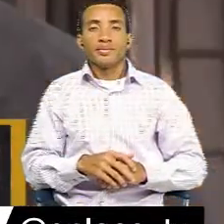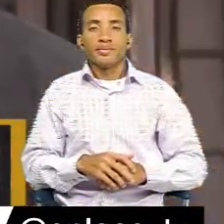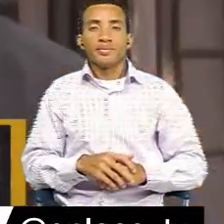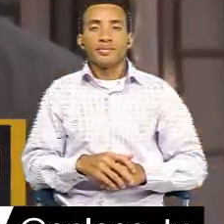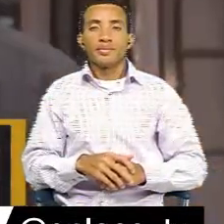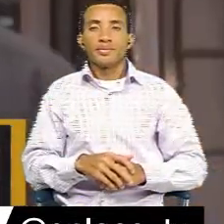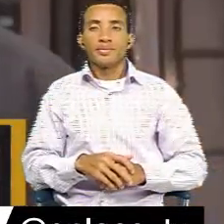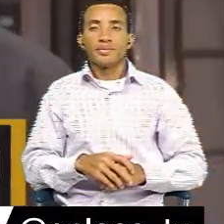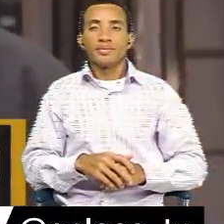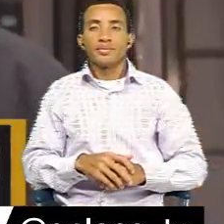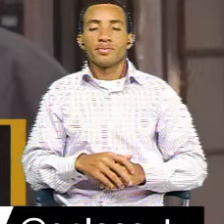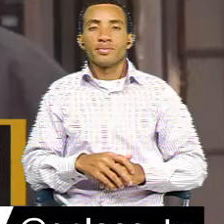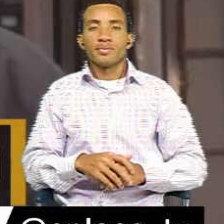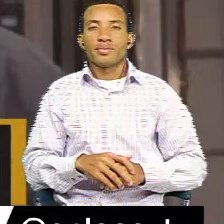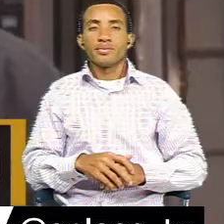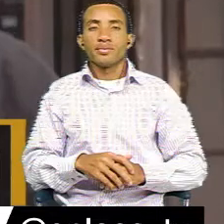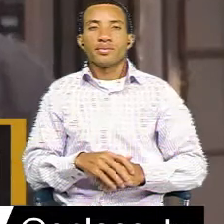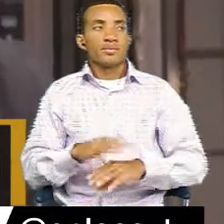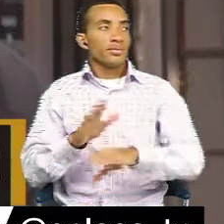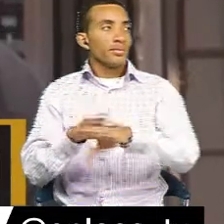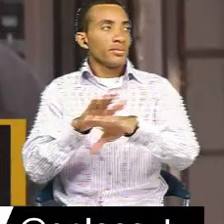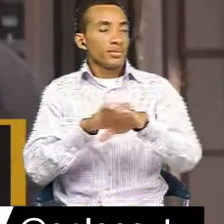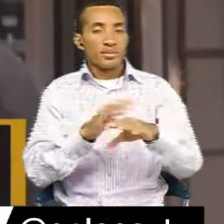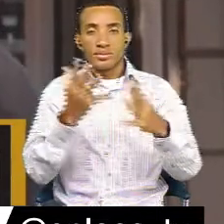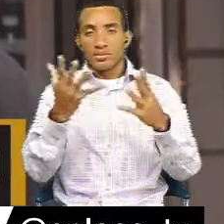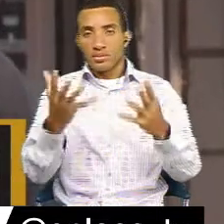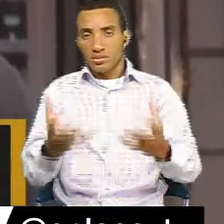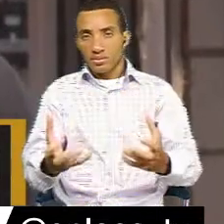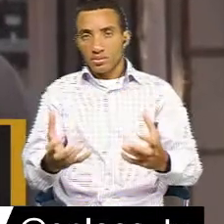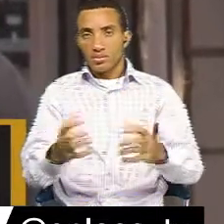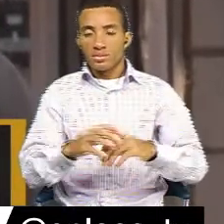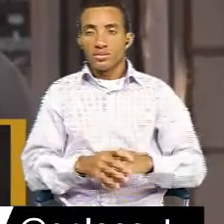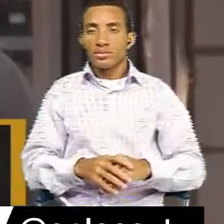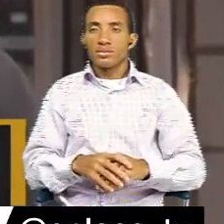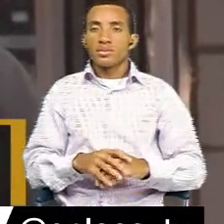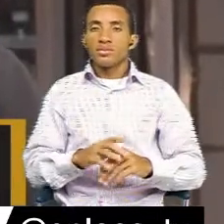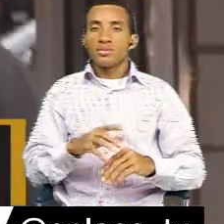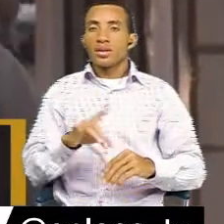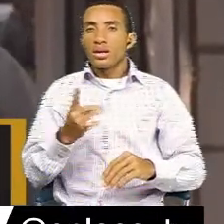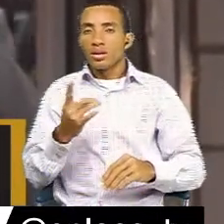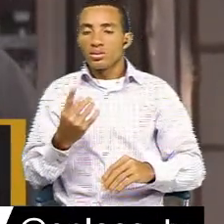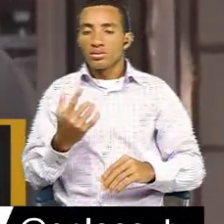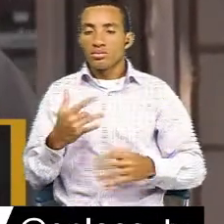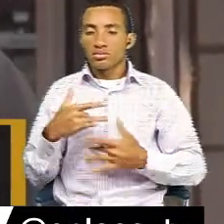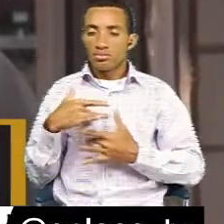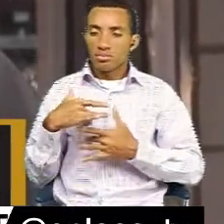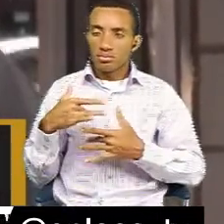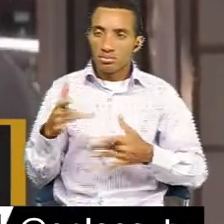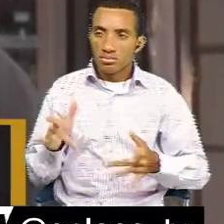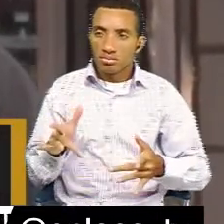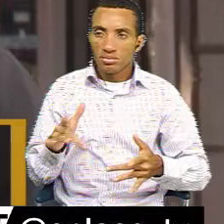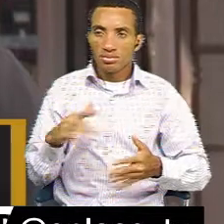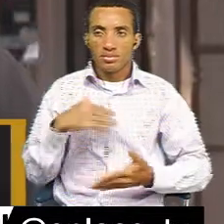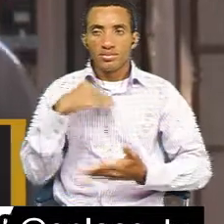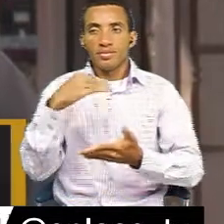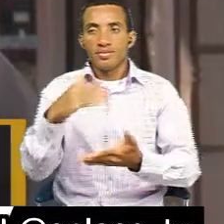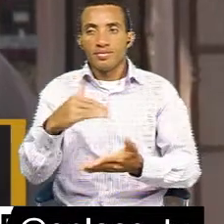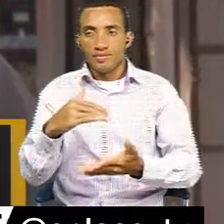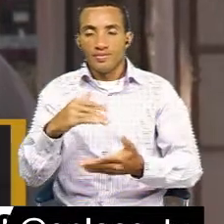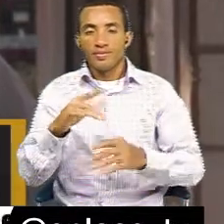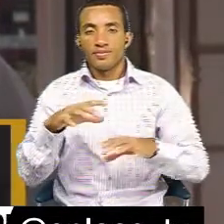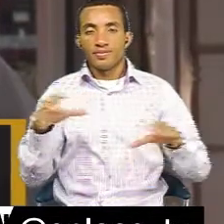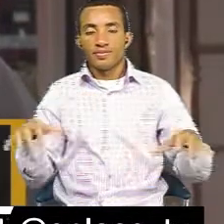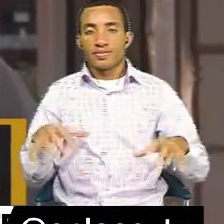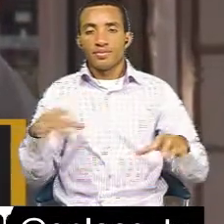312-431-5188. Bueno, invitarles a todos a los que se quieran vincular con un obsequio, algún detalle para participar en esta actividad. E igual